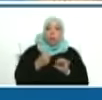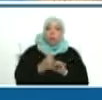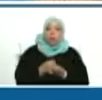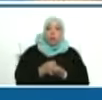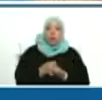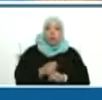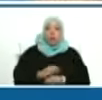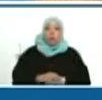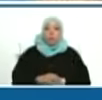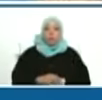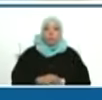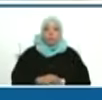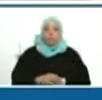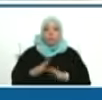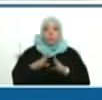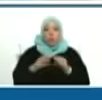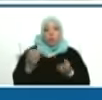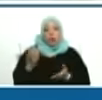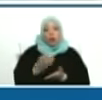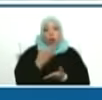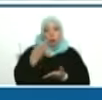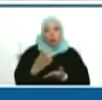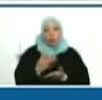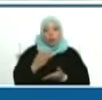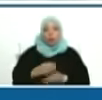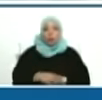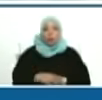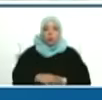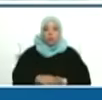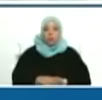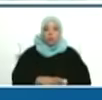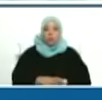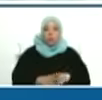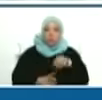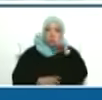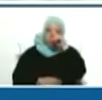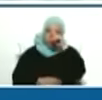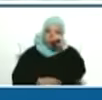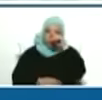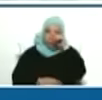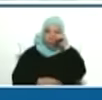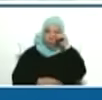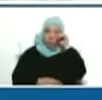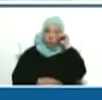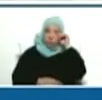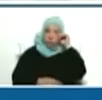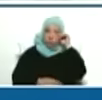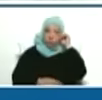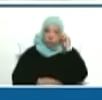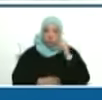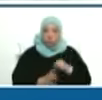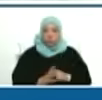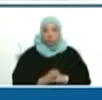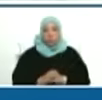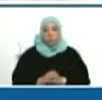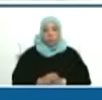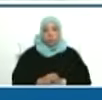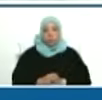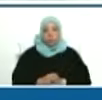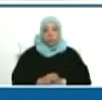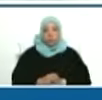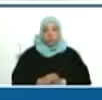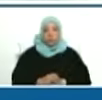Gramovén y de toda Catia. Vecinos y vecinas por allá, se dan cuenta que sí se